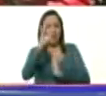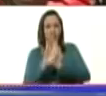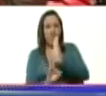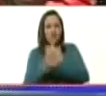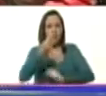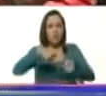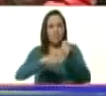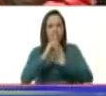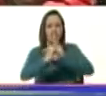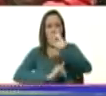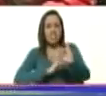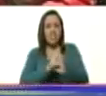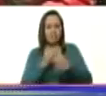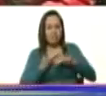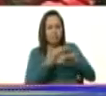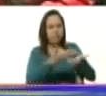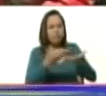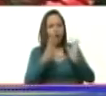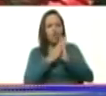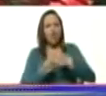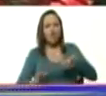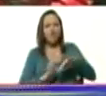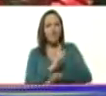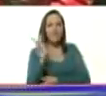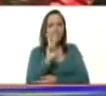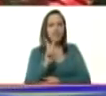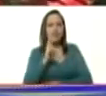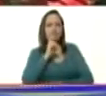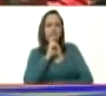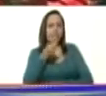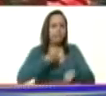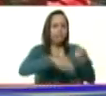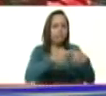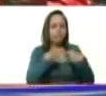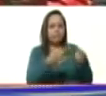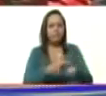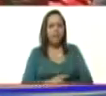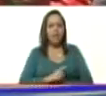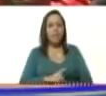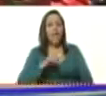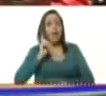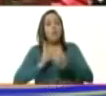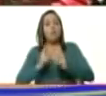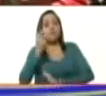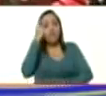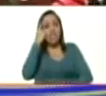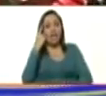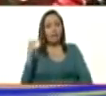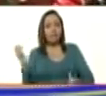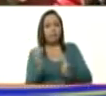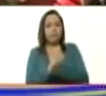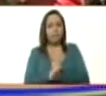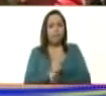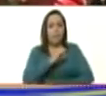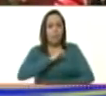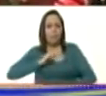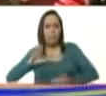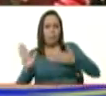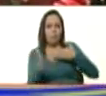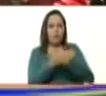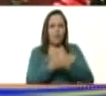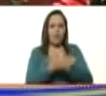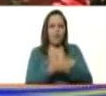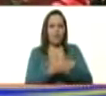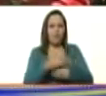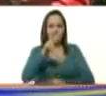capitalismo neoliberal las riquezas del país, privatizaron, un día de repente apareció privatizada con Viasa,